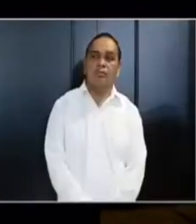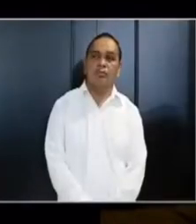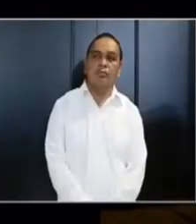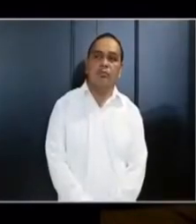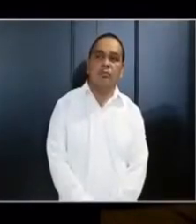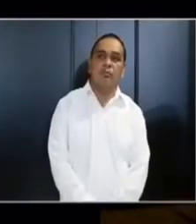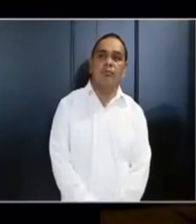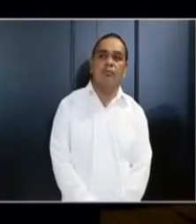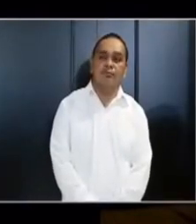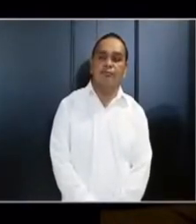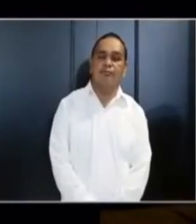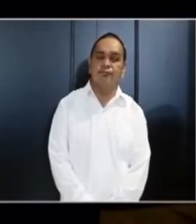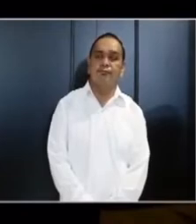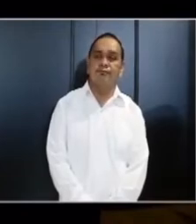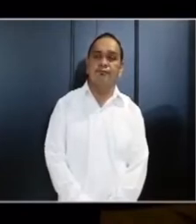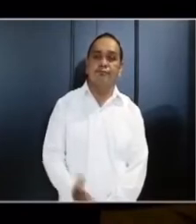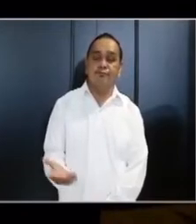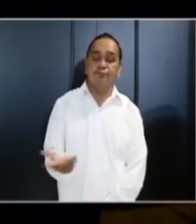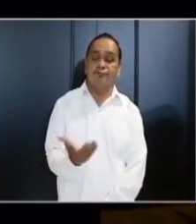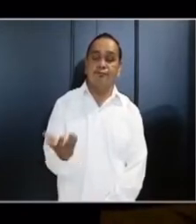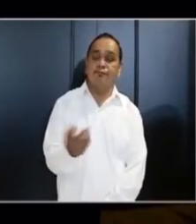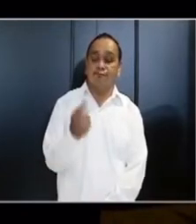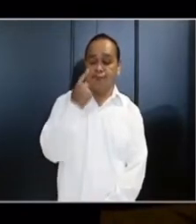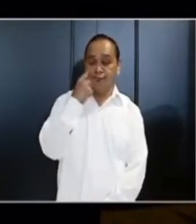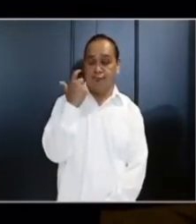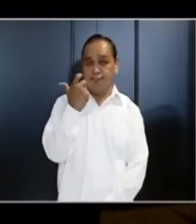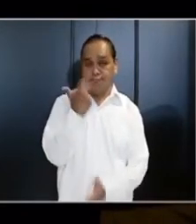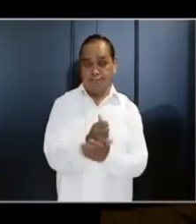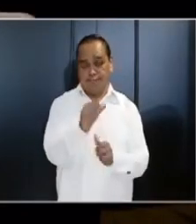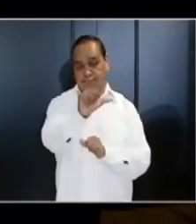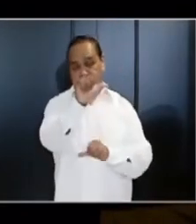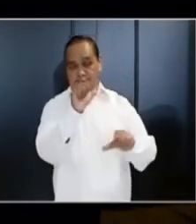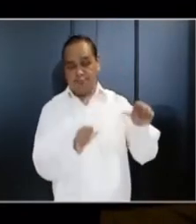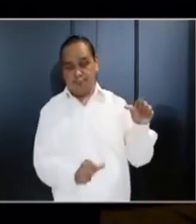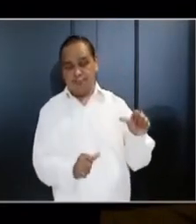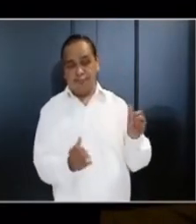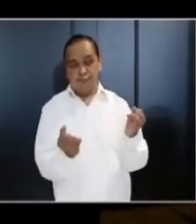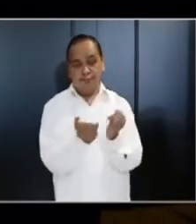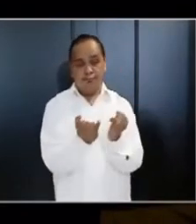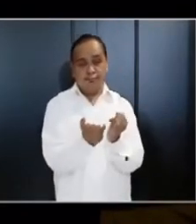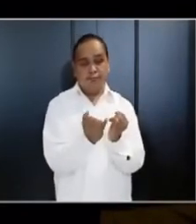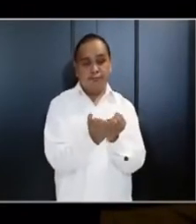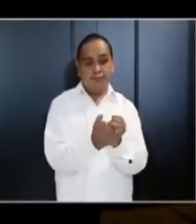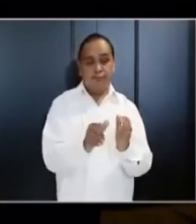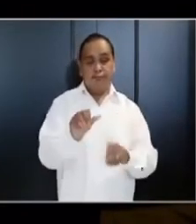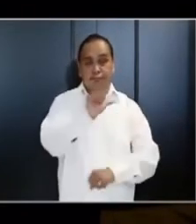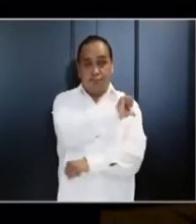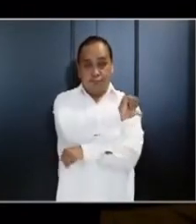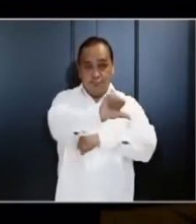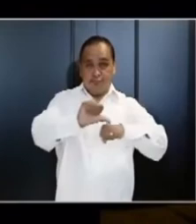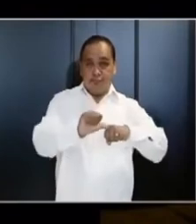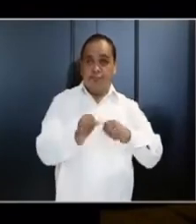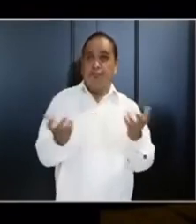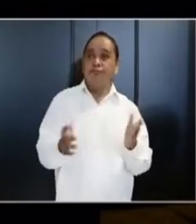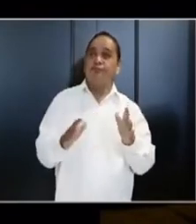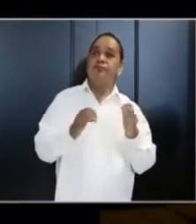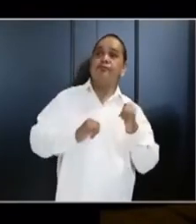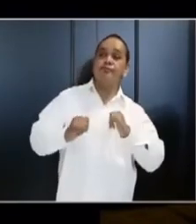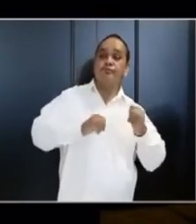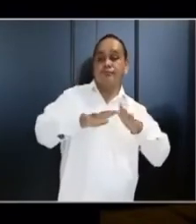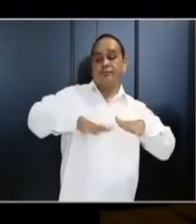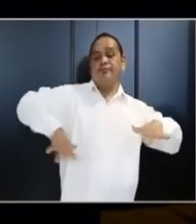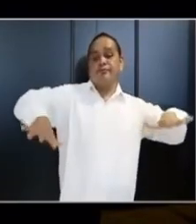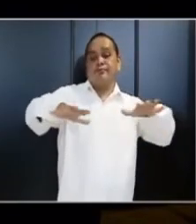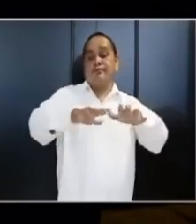precisamente para pues lavar completamente dinero. Se habla ahí de arquitectos que se encargaron de hacer las maquetas y luego